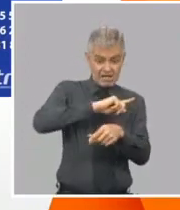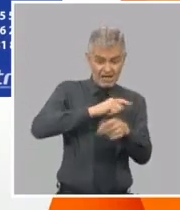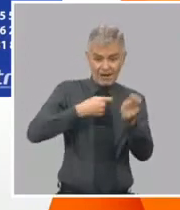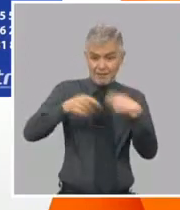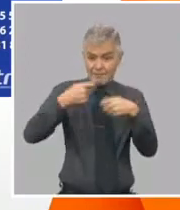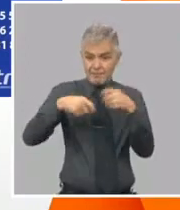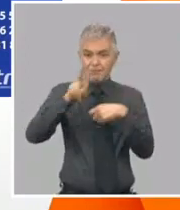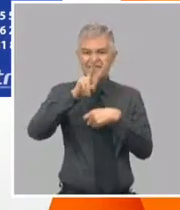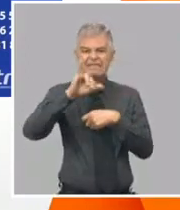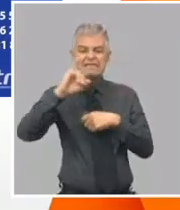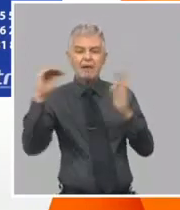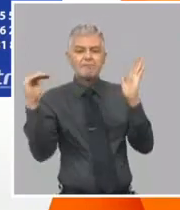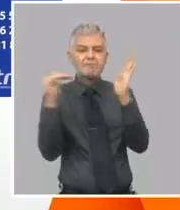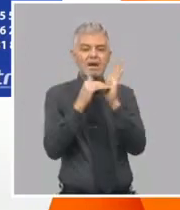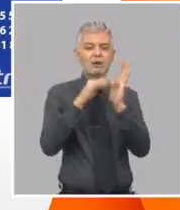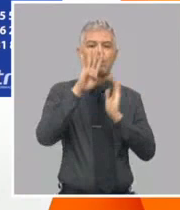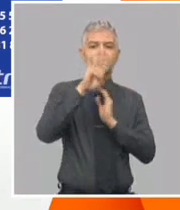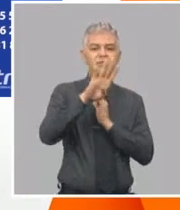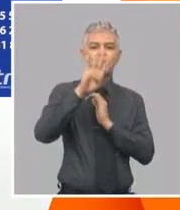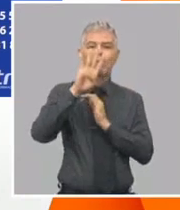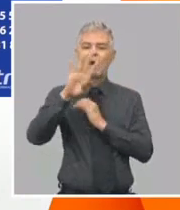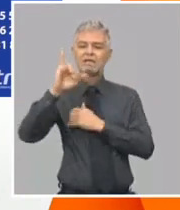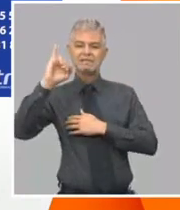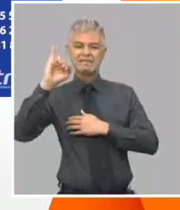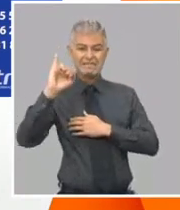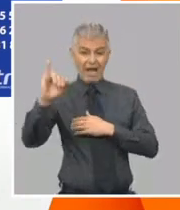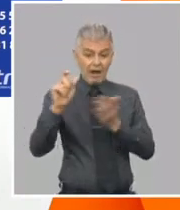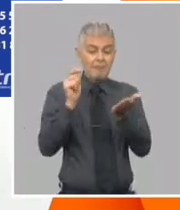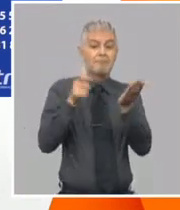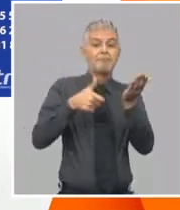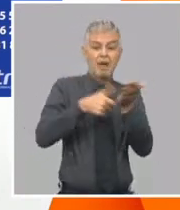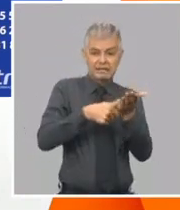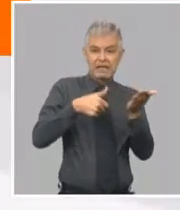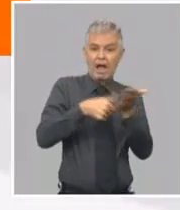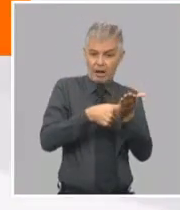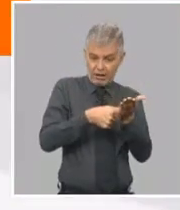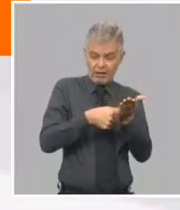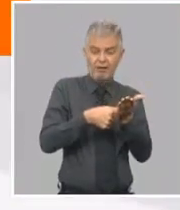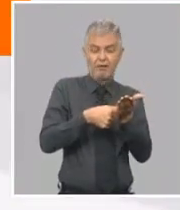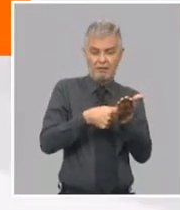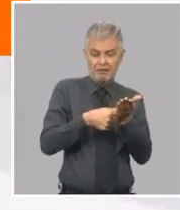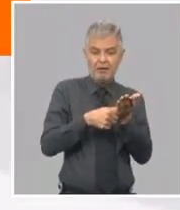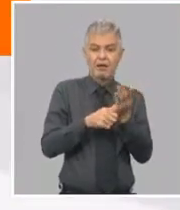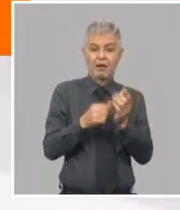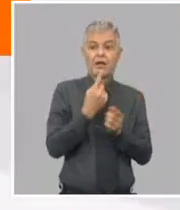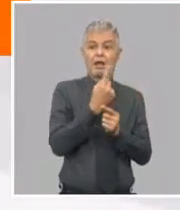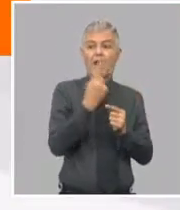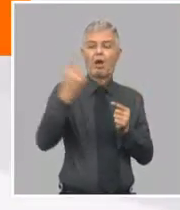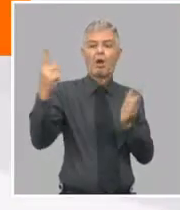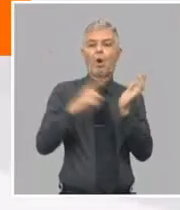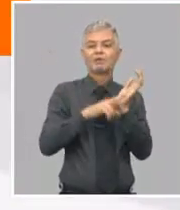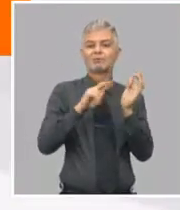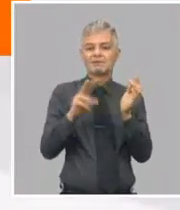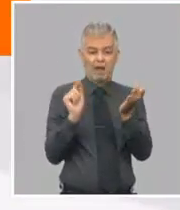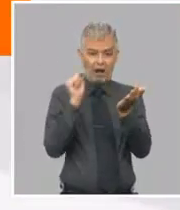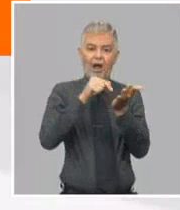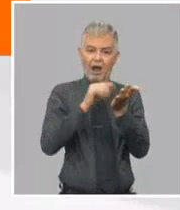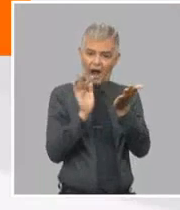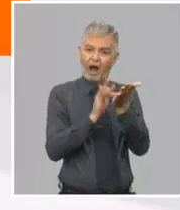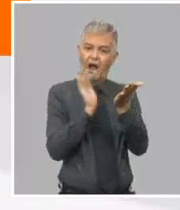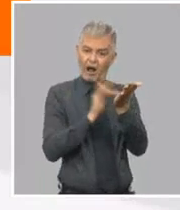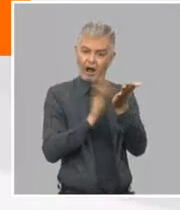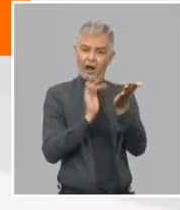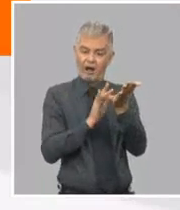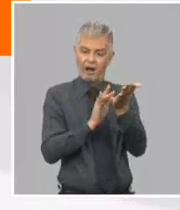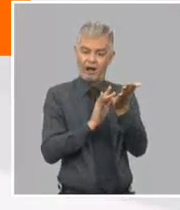comercializaron 26 mil 446 capacidades de transportación interprovincial a trabajar a través de las